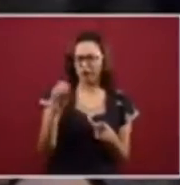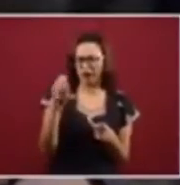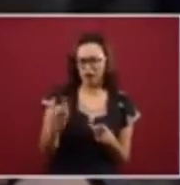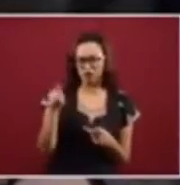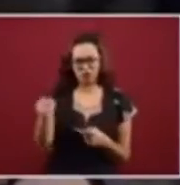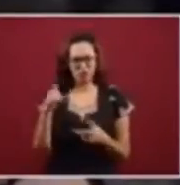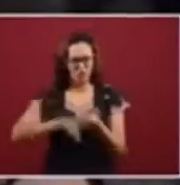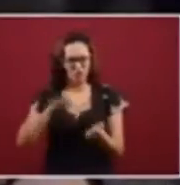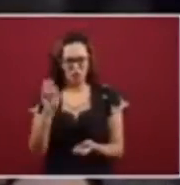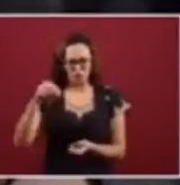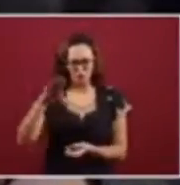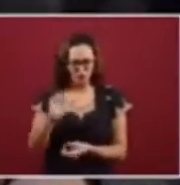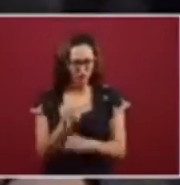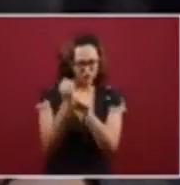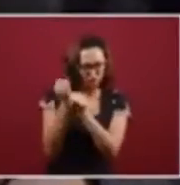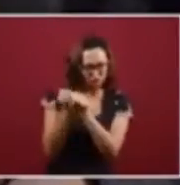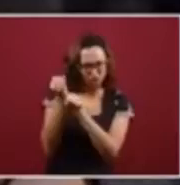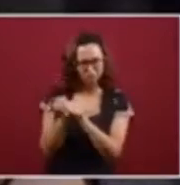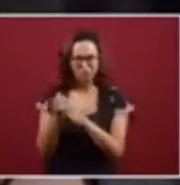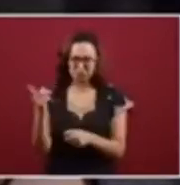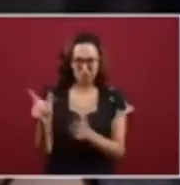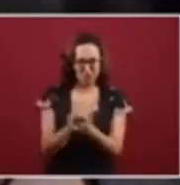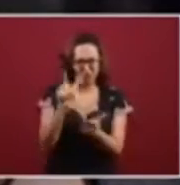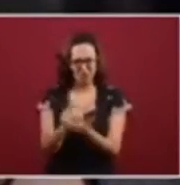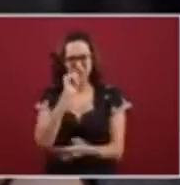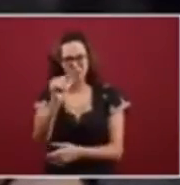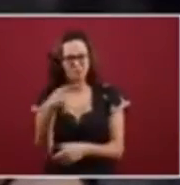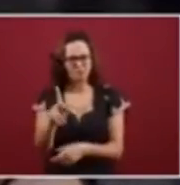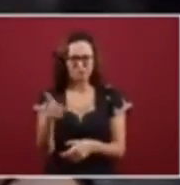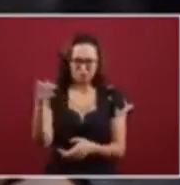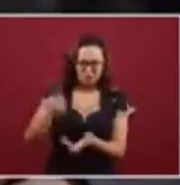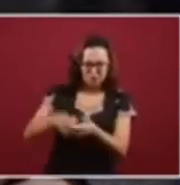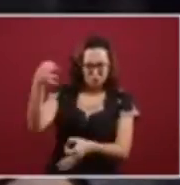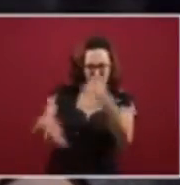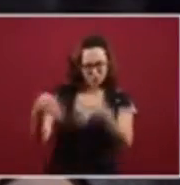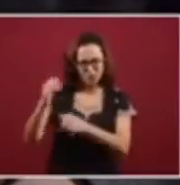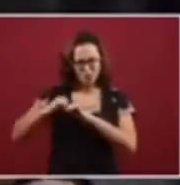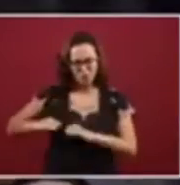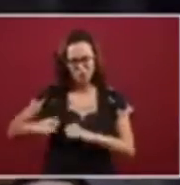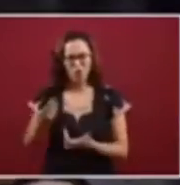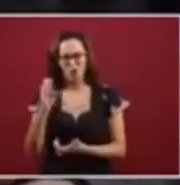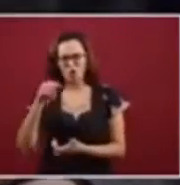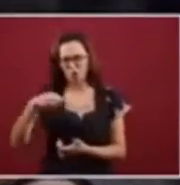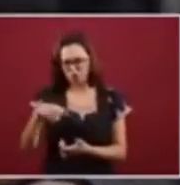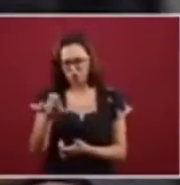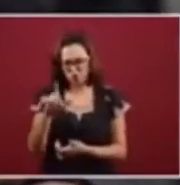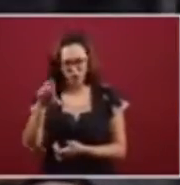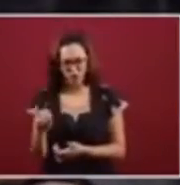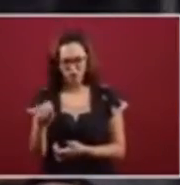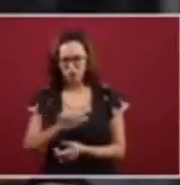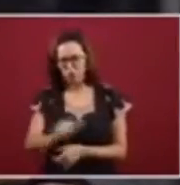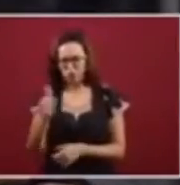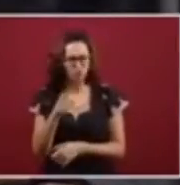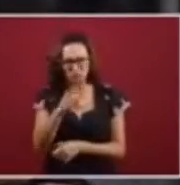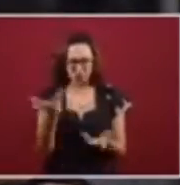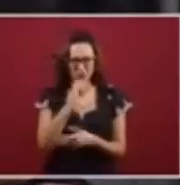del fonca finalmente no era ilegal tenía que investigar al jurado las autoridades y los